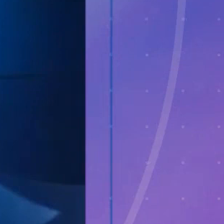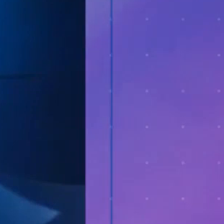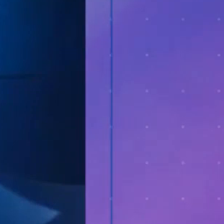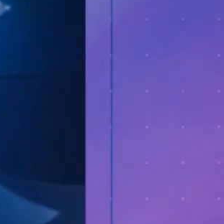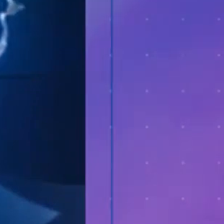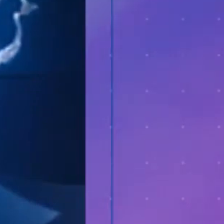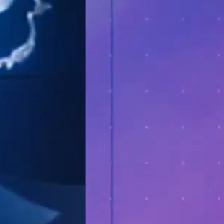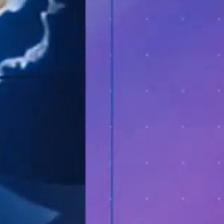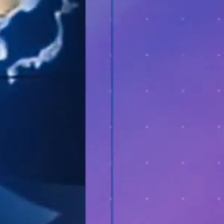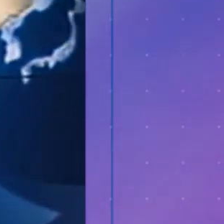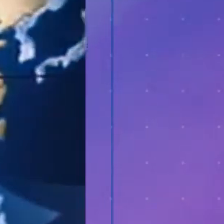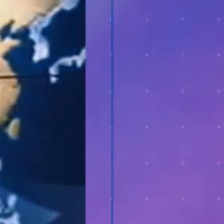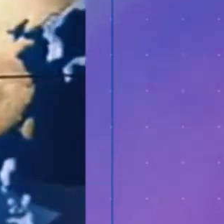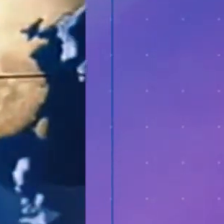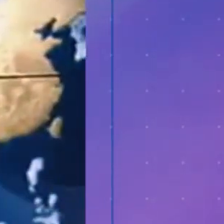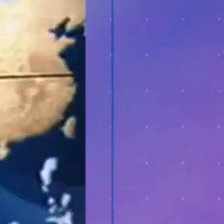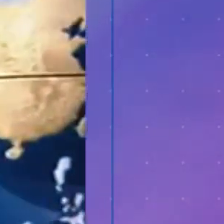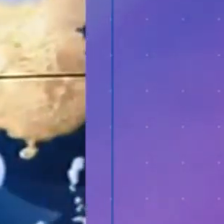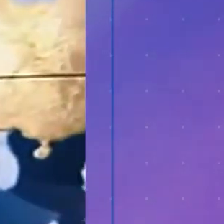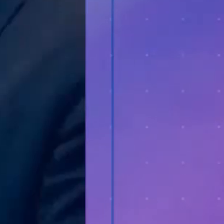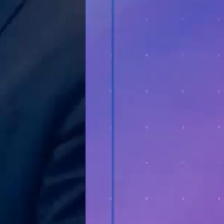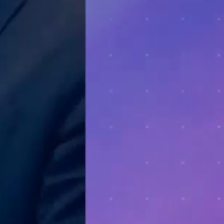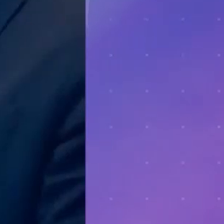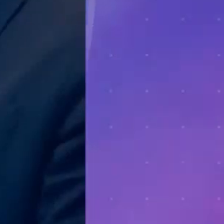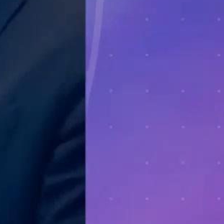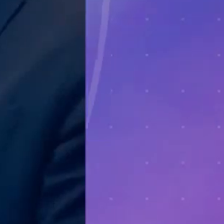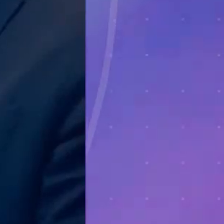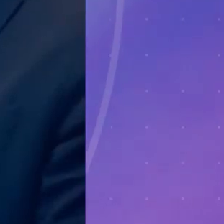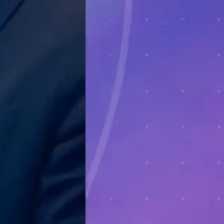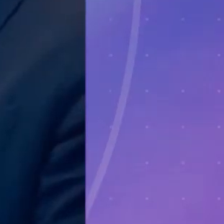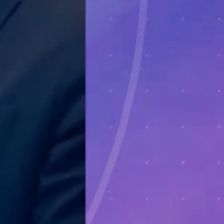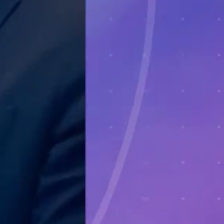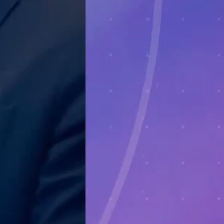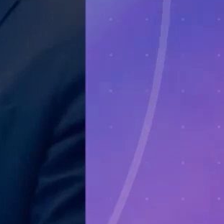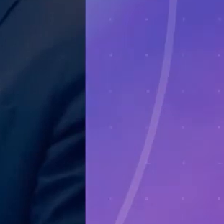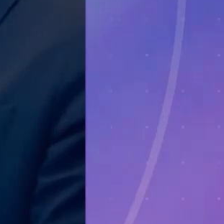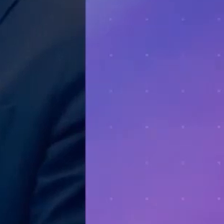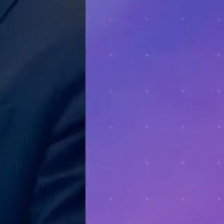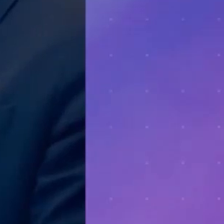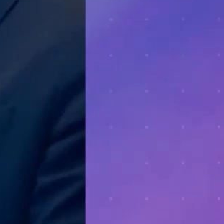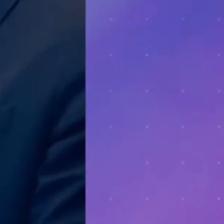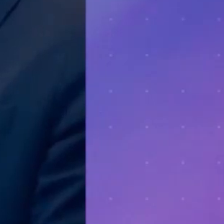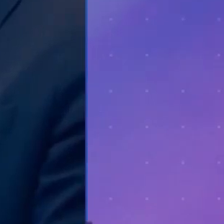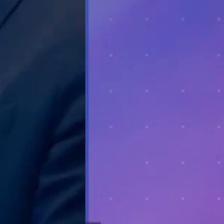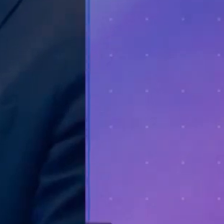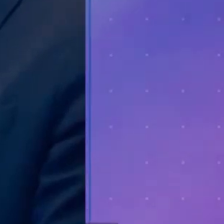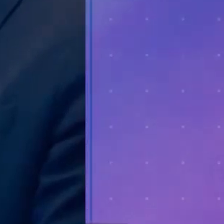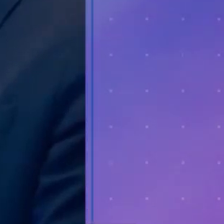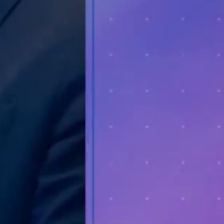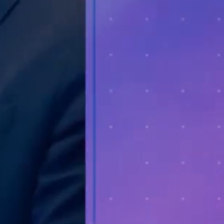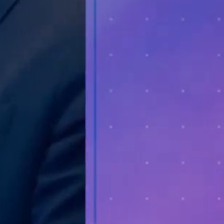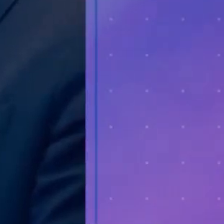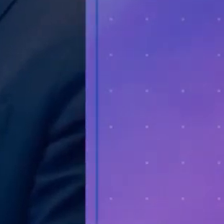Casa Rosada ha lanzado el programa Exporta Simple. Arranquemos con una nueva ley PYME, ¿no? Para darles